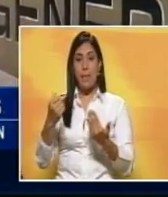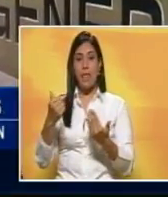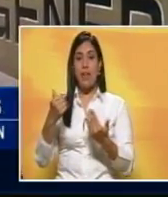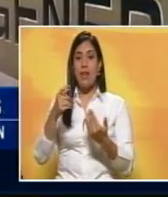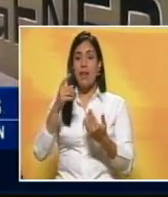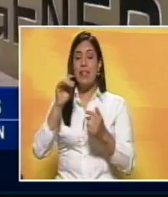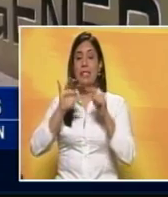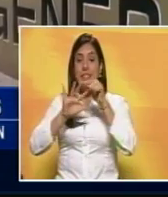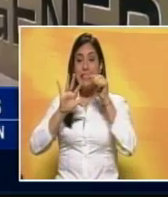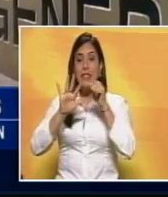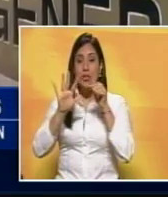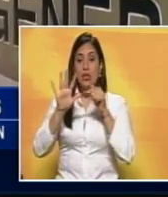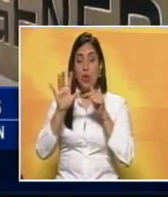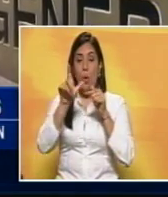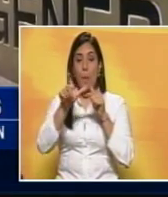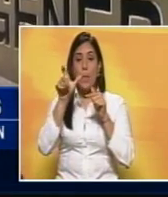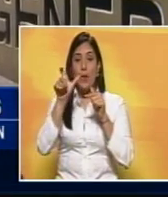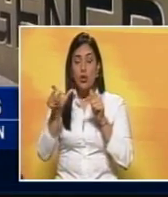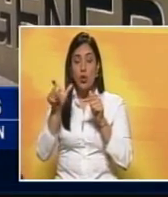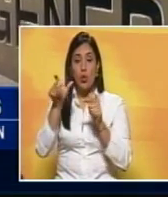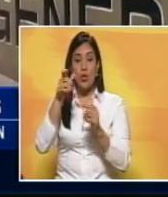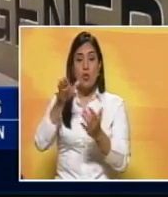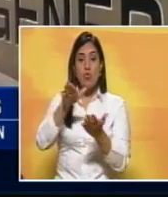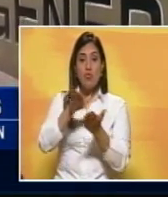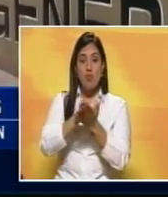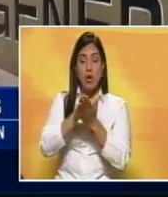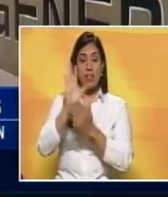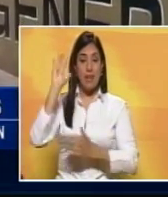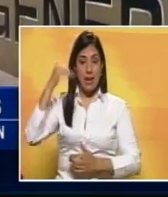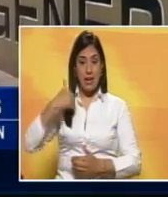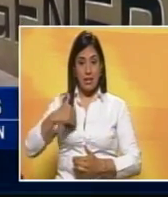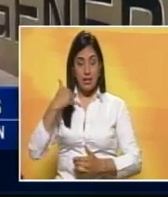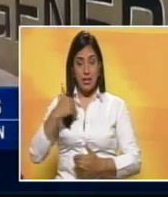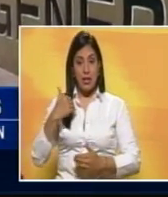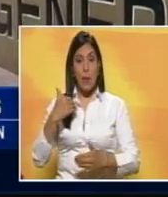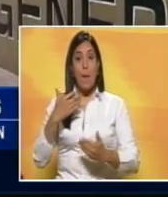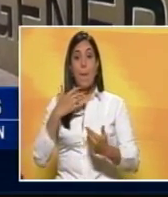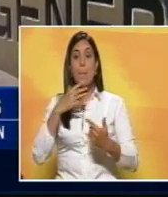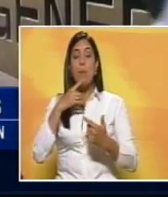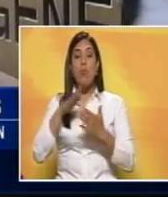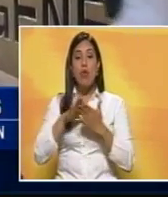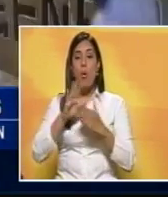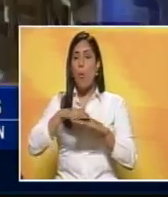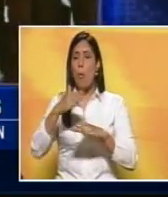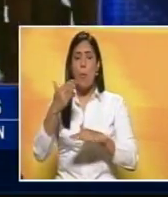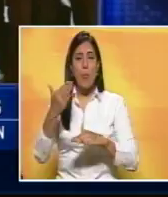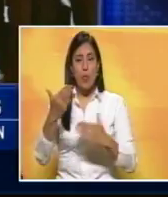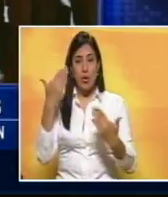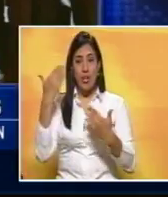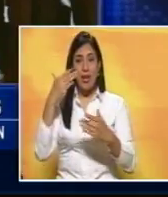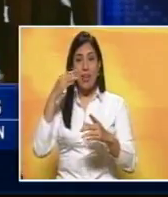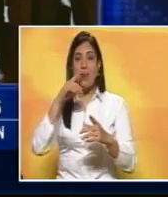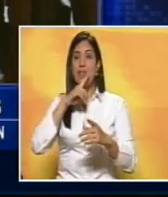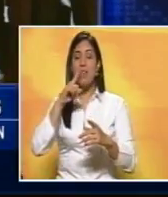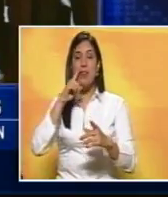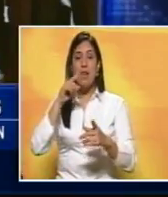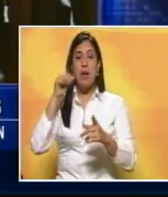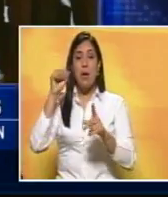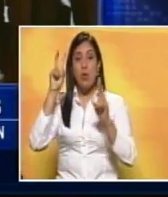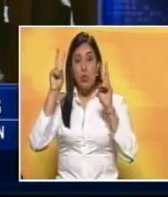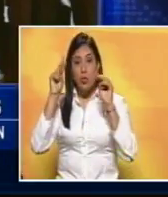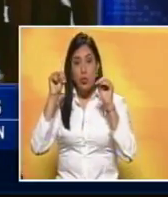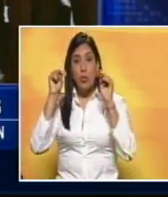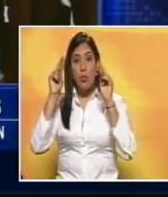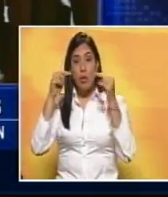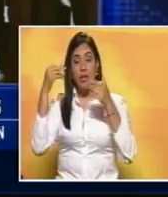con las 5 víctimas de nuestro país, de la República Argentina, que fallecieron como consecuencia de un ataque, se